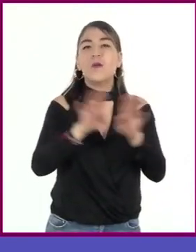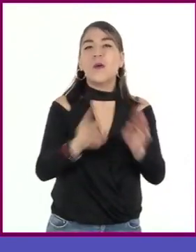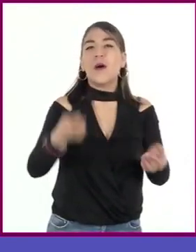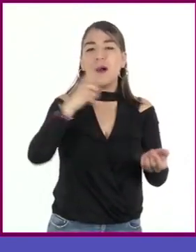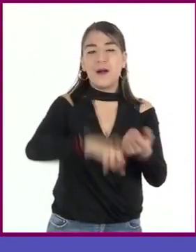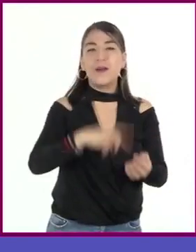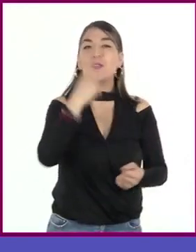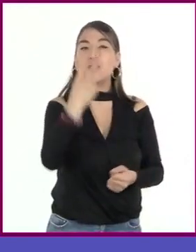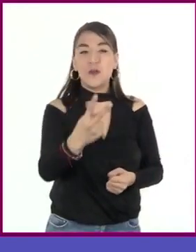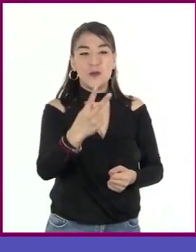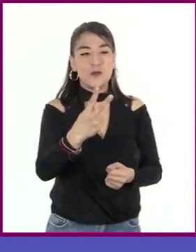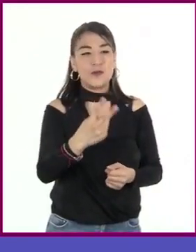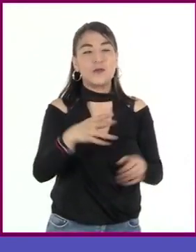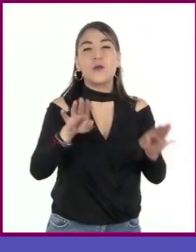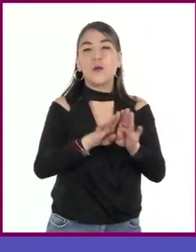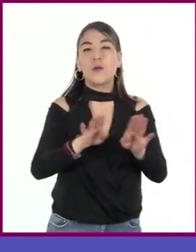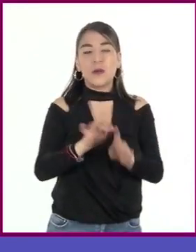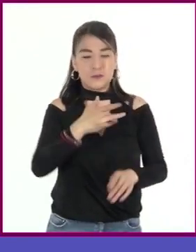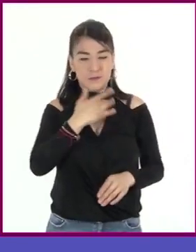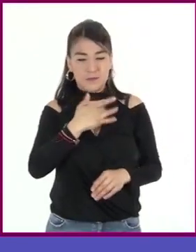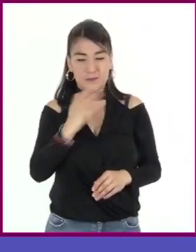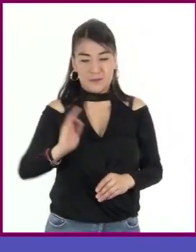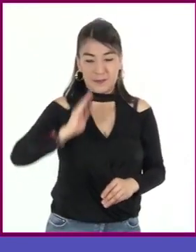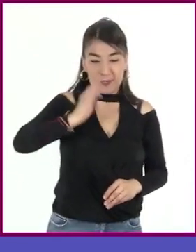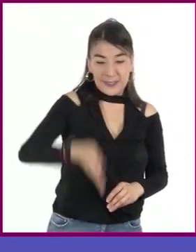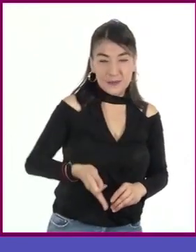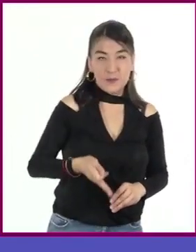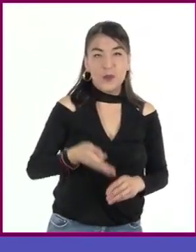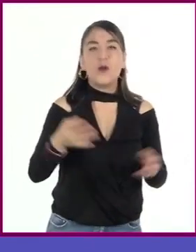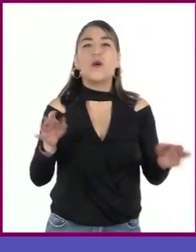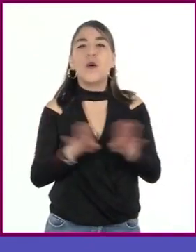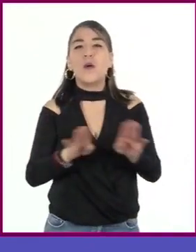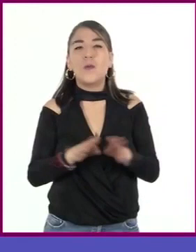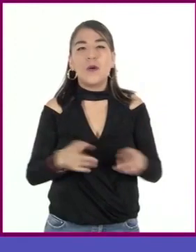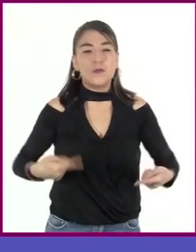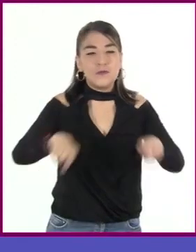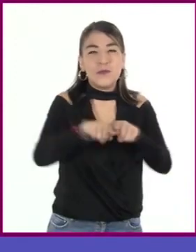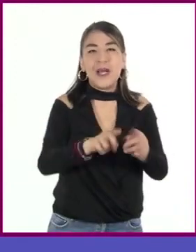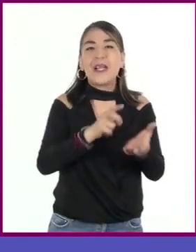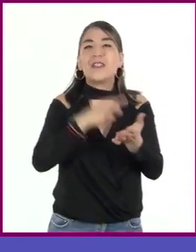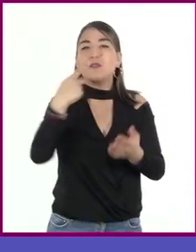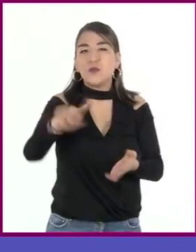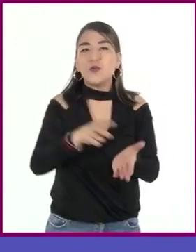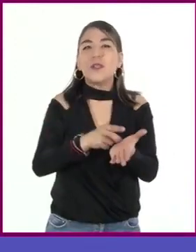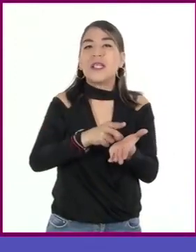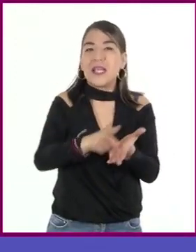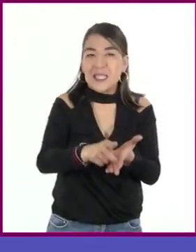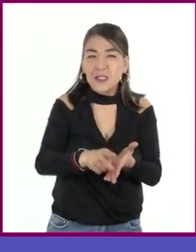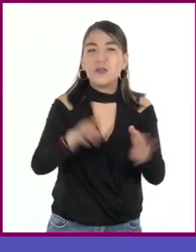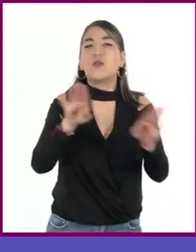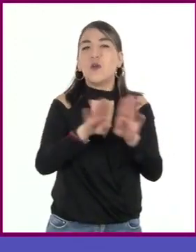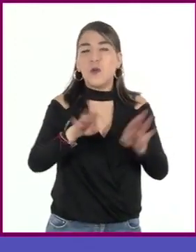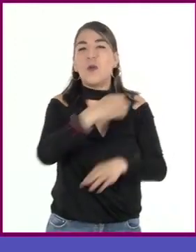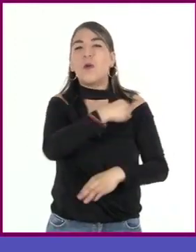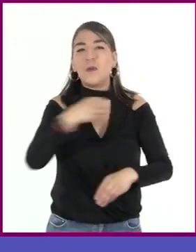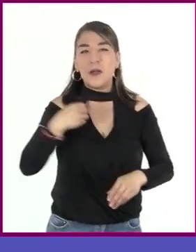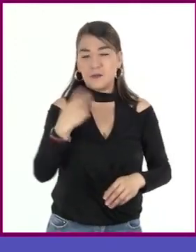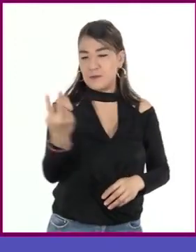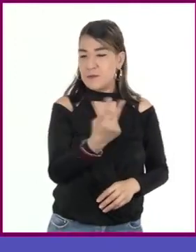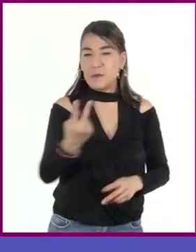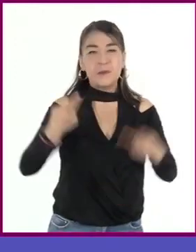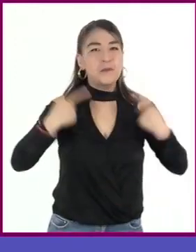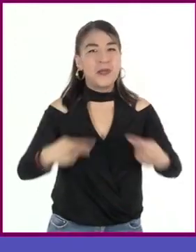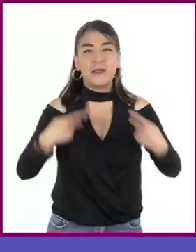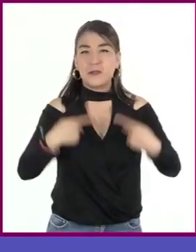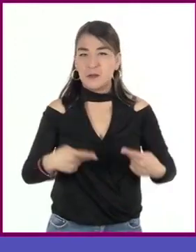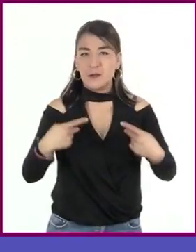elementos, consentimiento y objeto. Establece derechos y obligaciones de cada una de las partes.